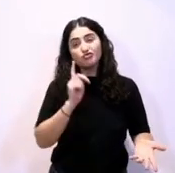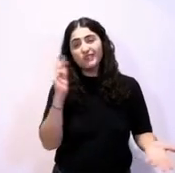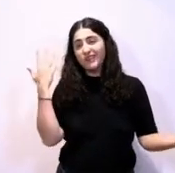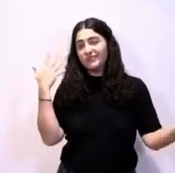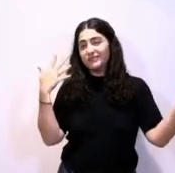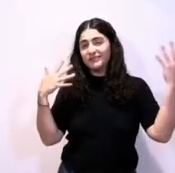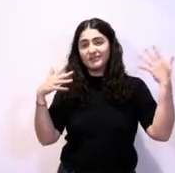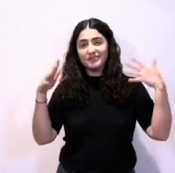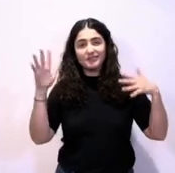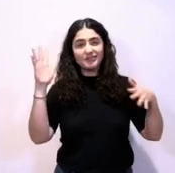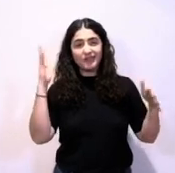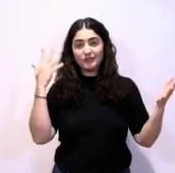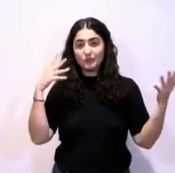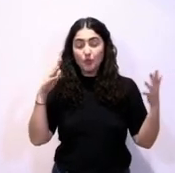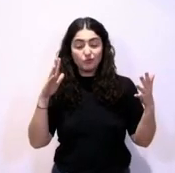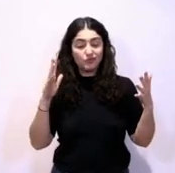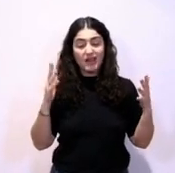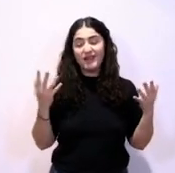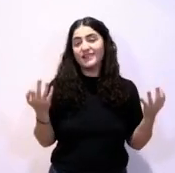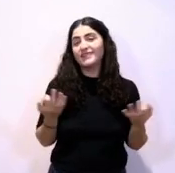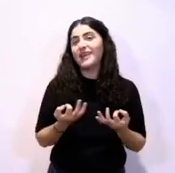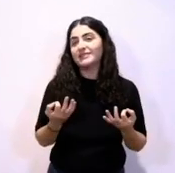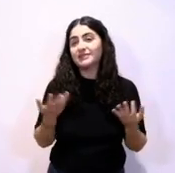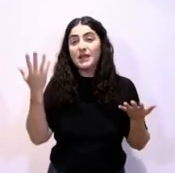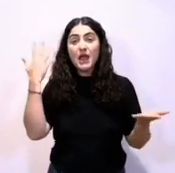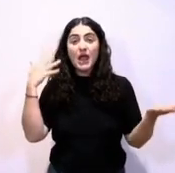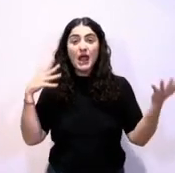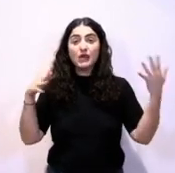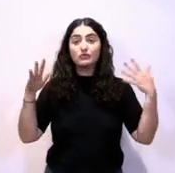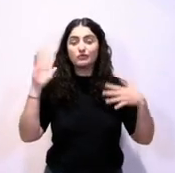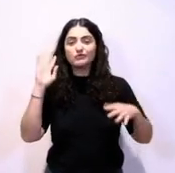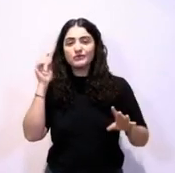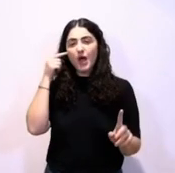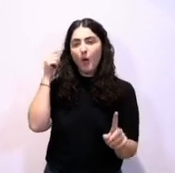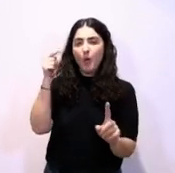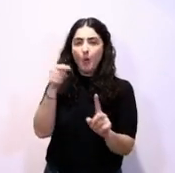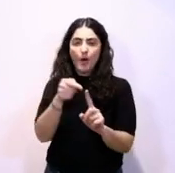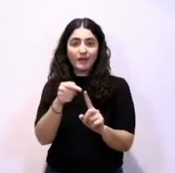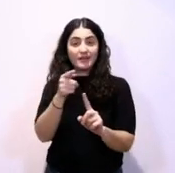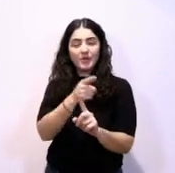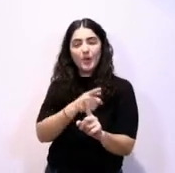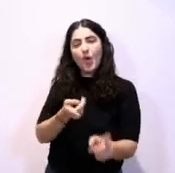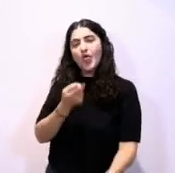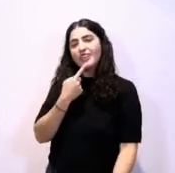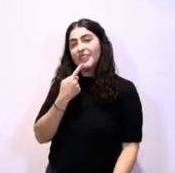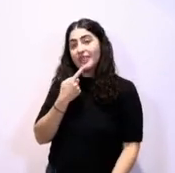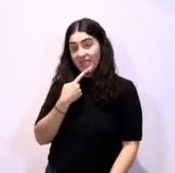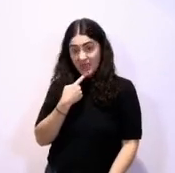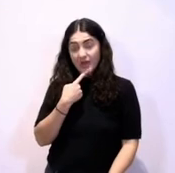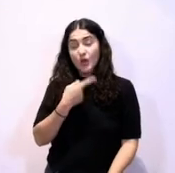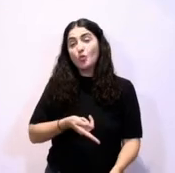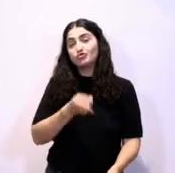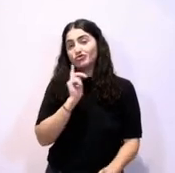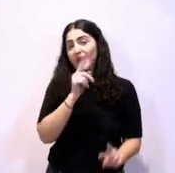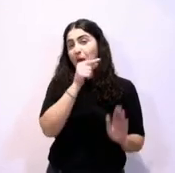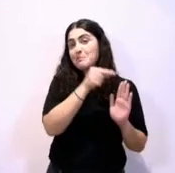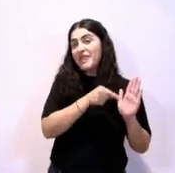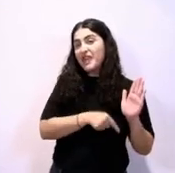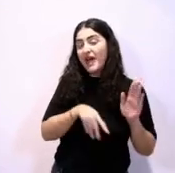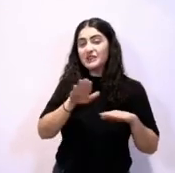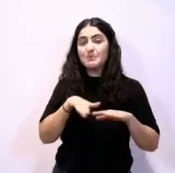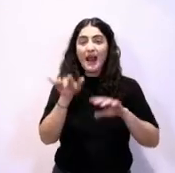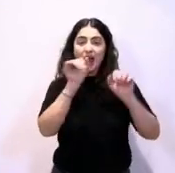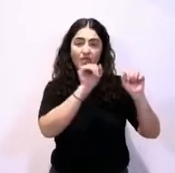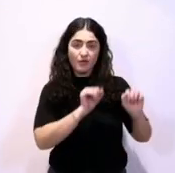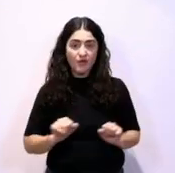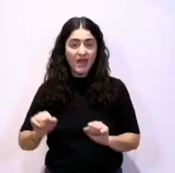aquí, señora León, pues no es otra cosa que una excusa para pretendernos decir que toma usted medidas para la defensa y para